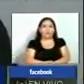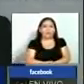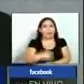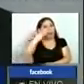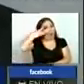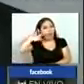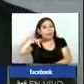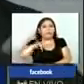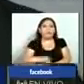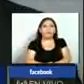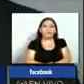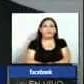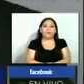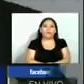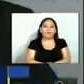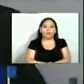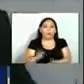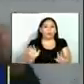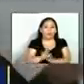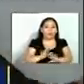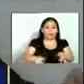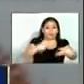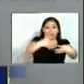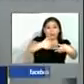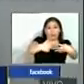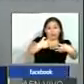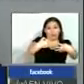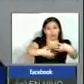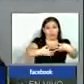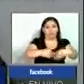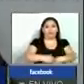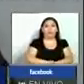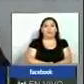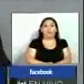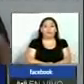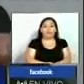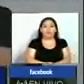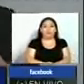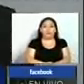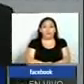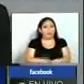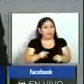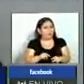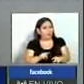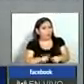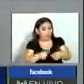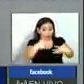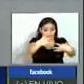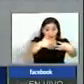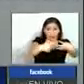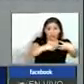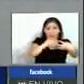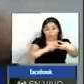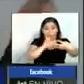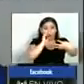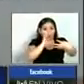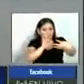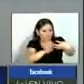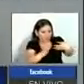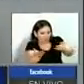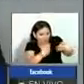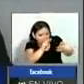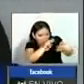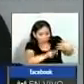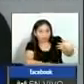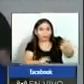Por ejemplo Sin tener Red de restricciones Se dan restricciones Pero la constitución Dice con toda claridad Que es lo que debe De